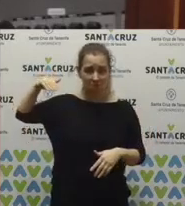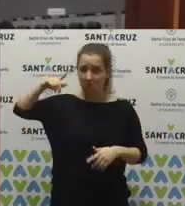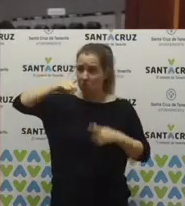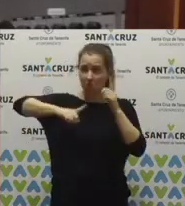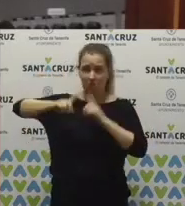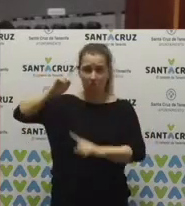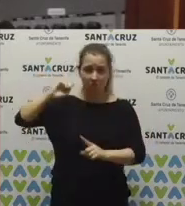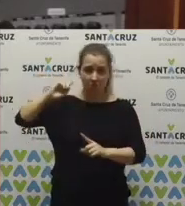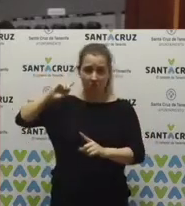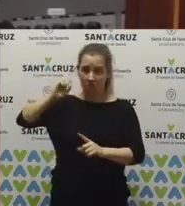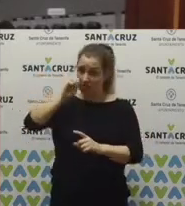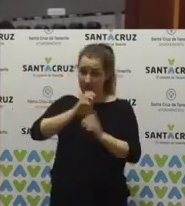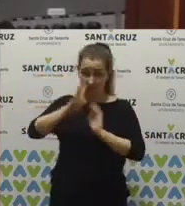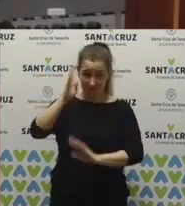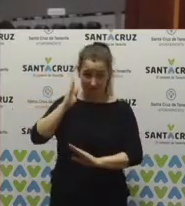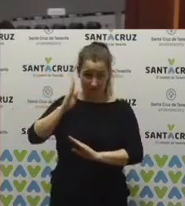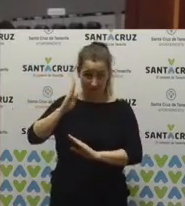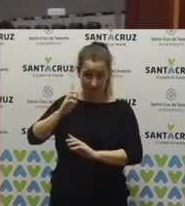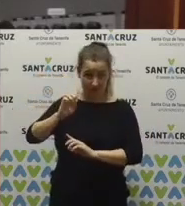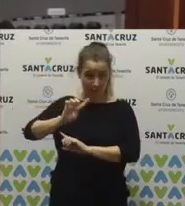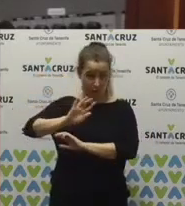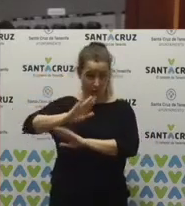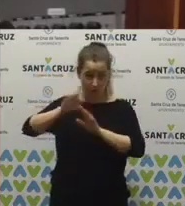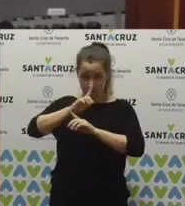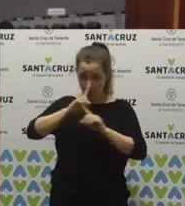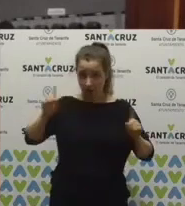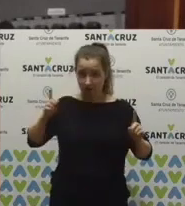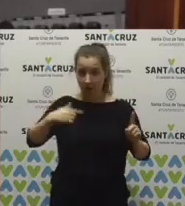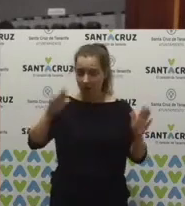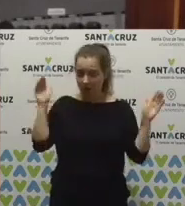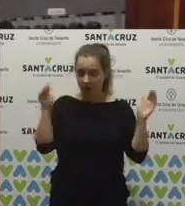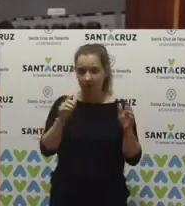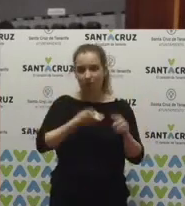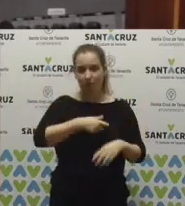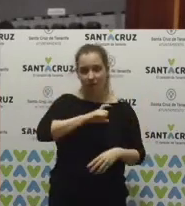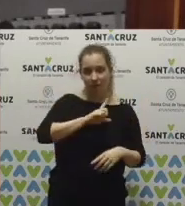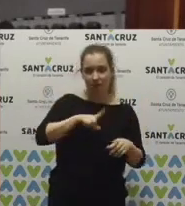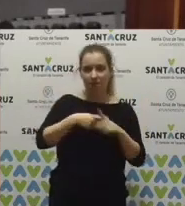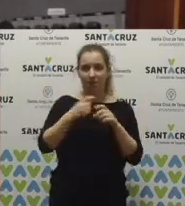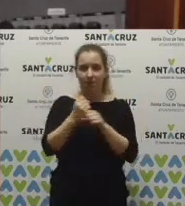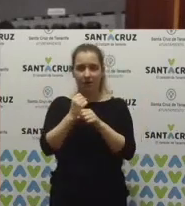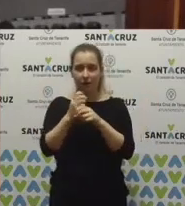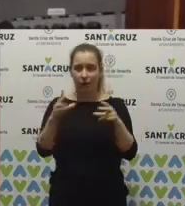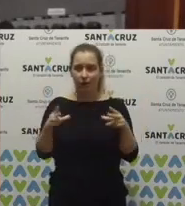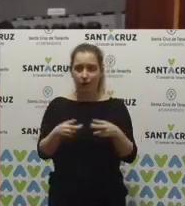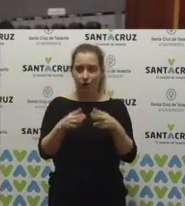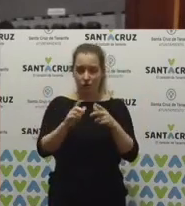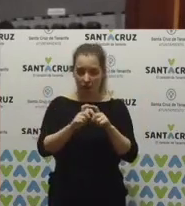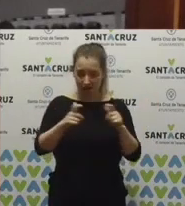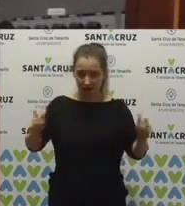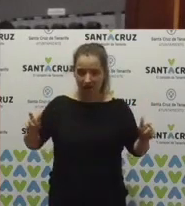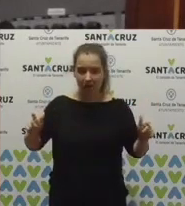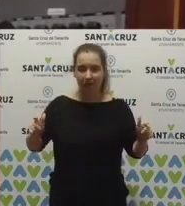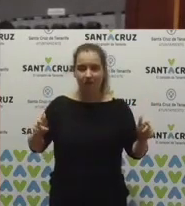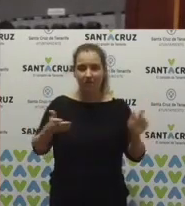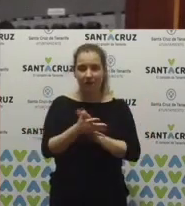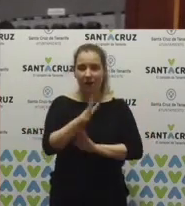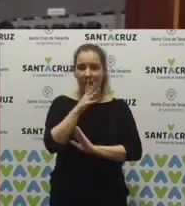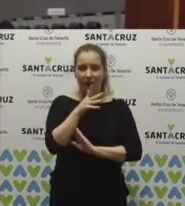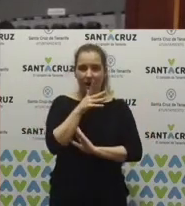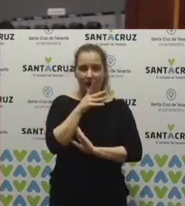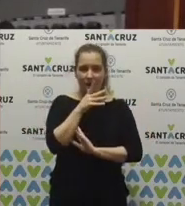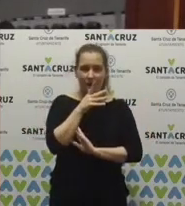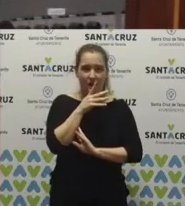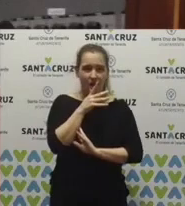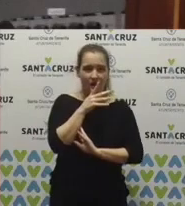del mandato pasado donde los centramos en policías y en trabajadores sociales no lo podemos quemar entre comillas en